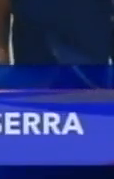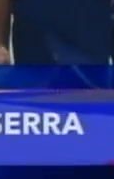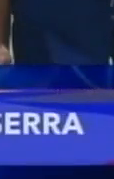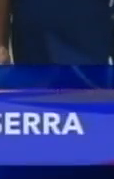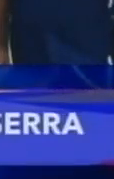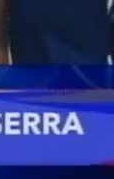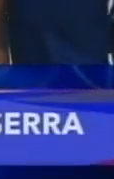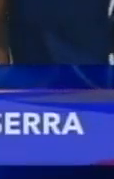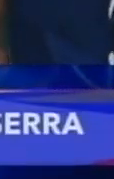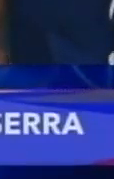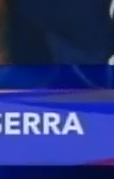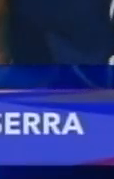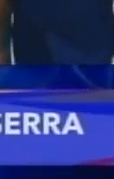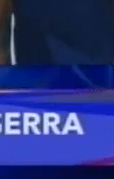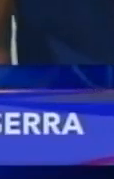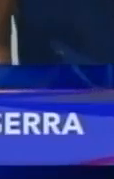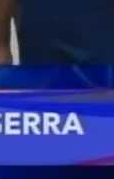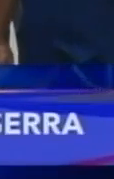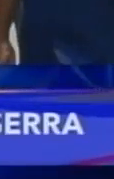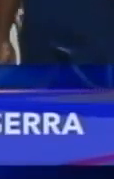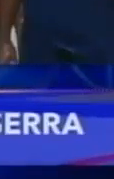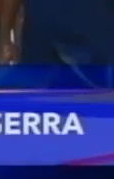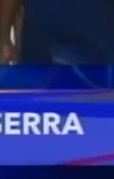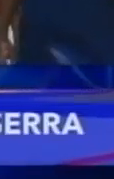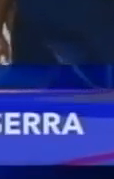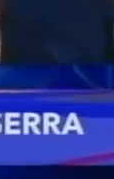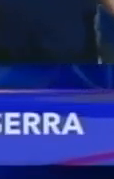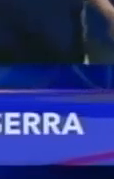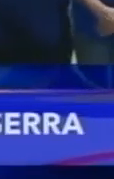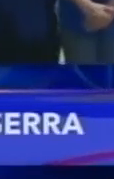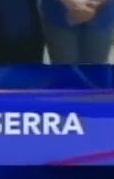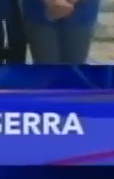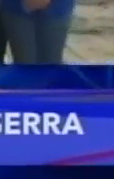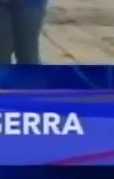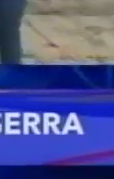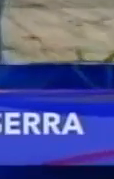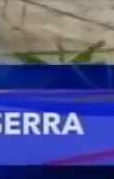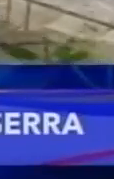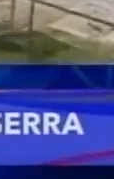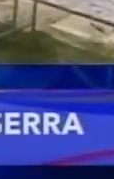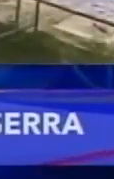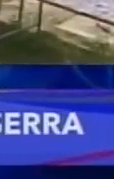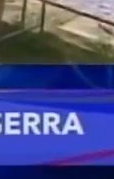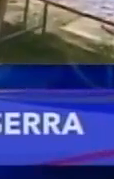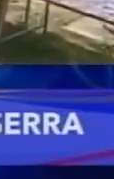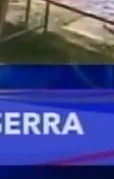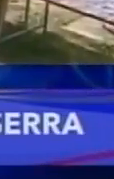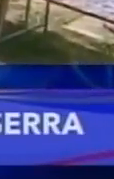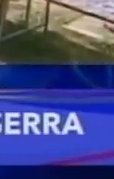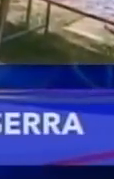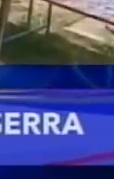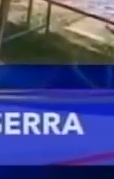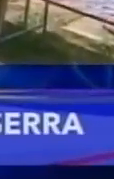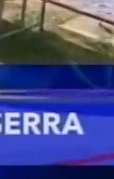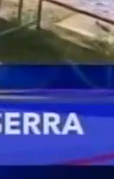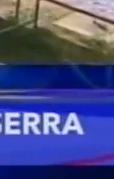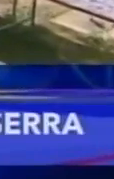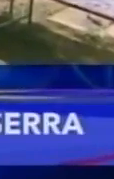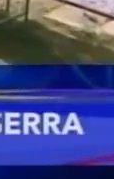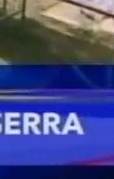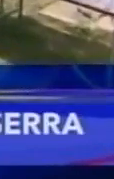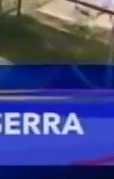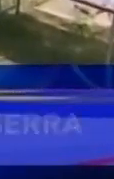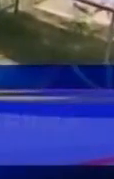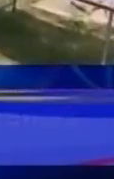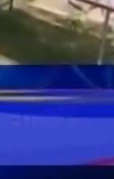viendo el conuco. Vamos a continuar viéndolo. Adelante. Presidente, como le venía diciendo, aquí en este